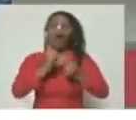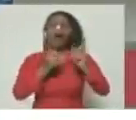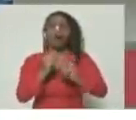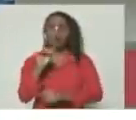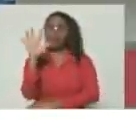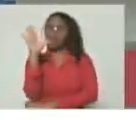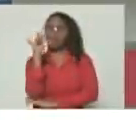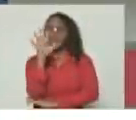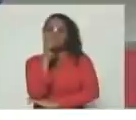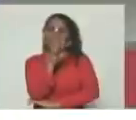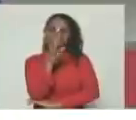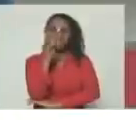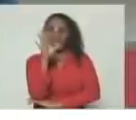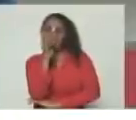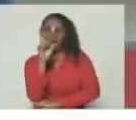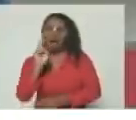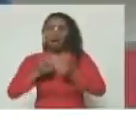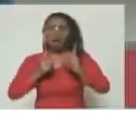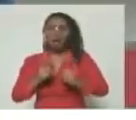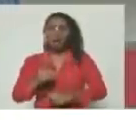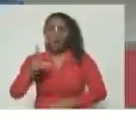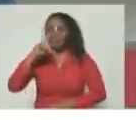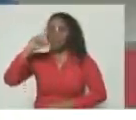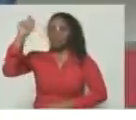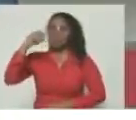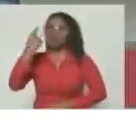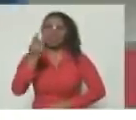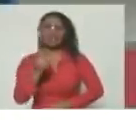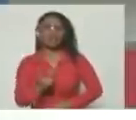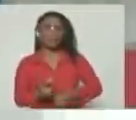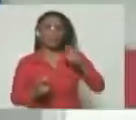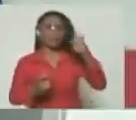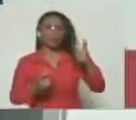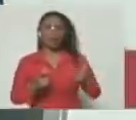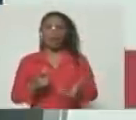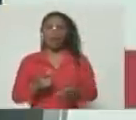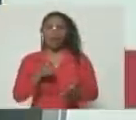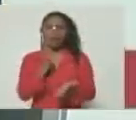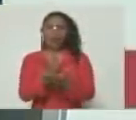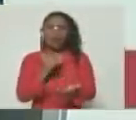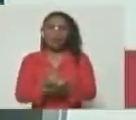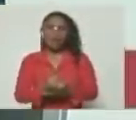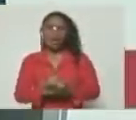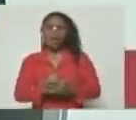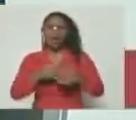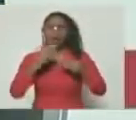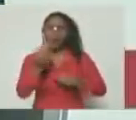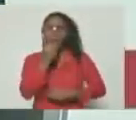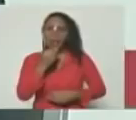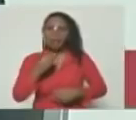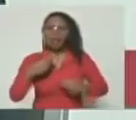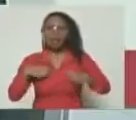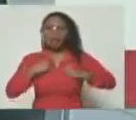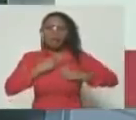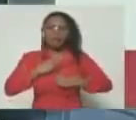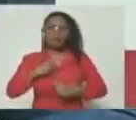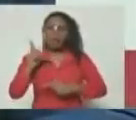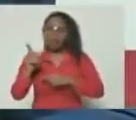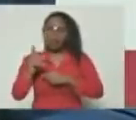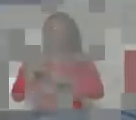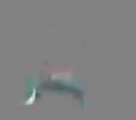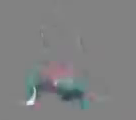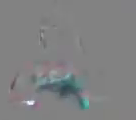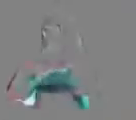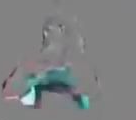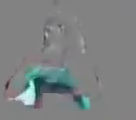burlaron. Que Maduro dice que la gente está haciendo tortas, comida, pijama, y con eso que se va a recuperar el país.